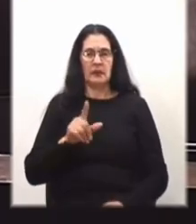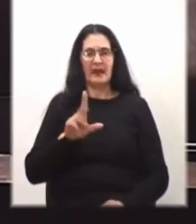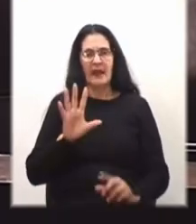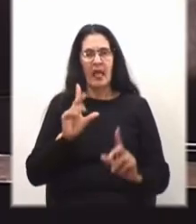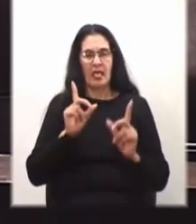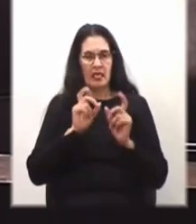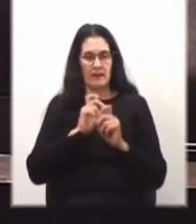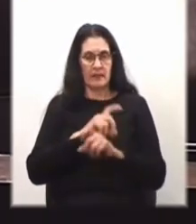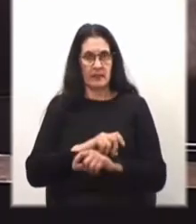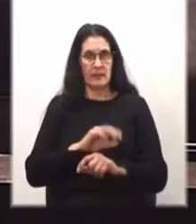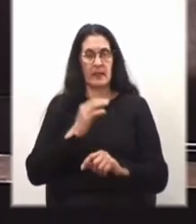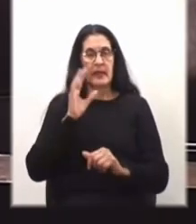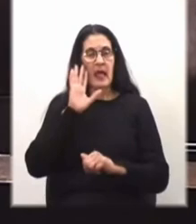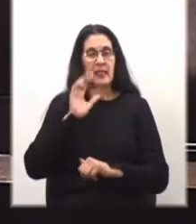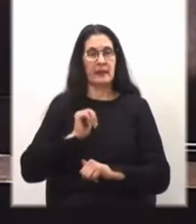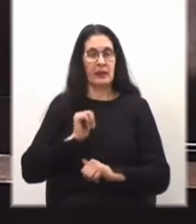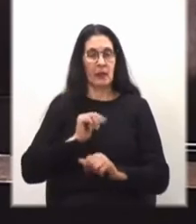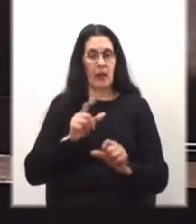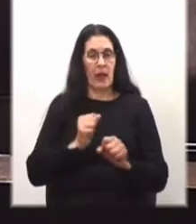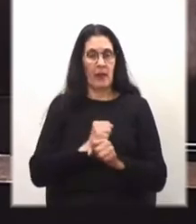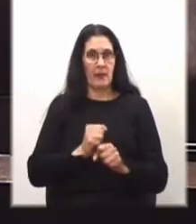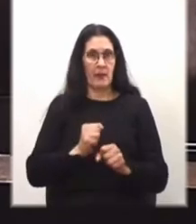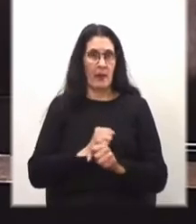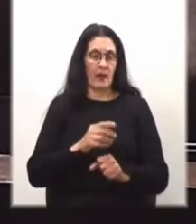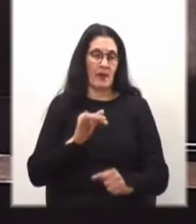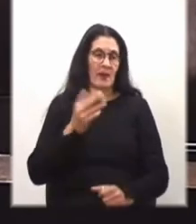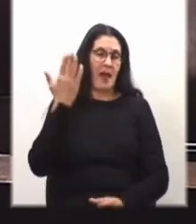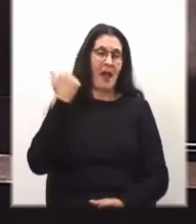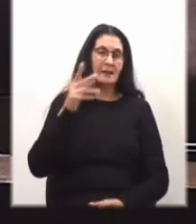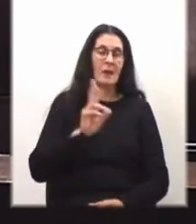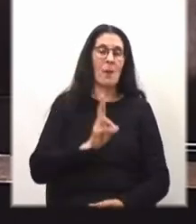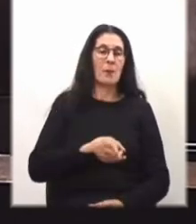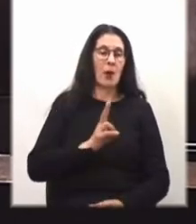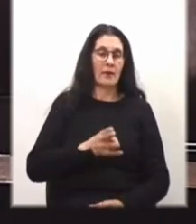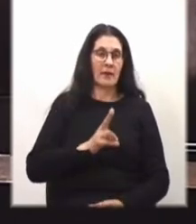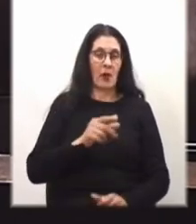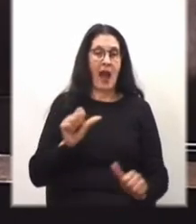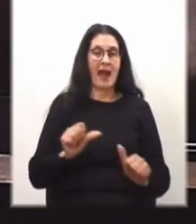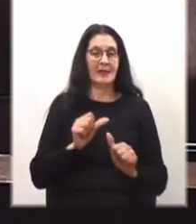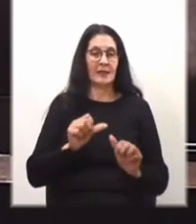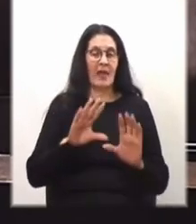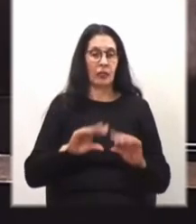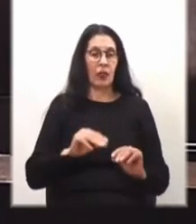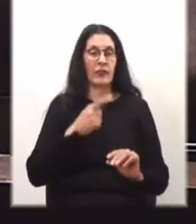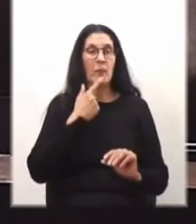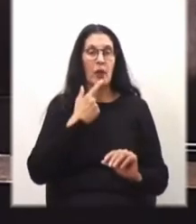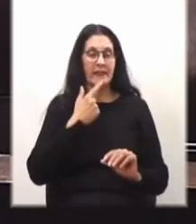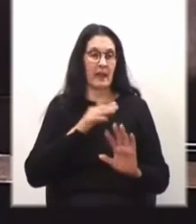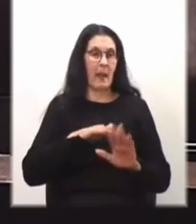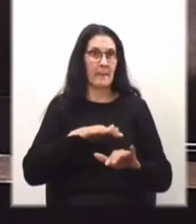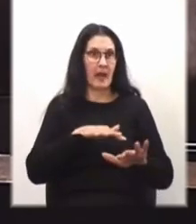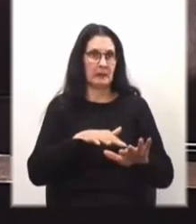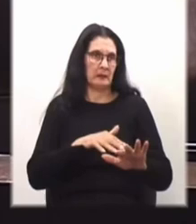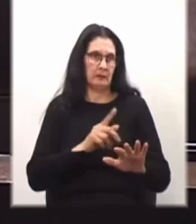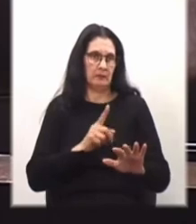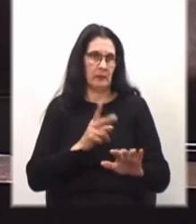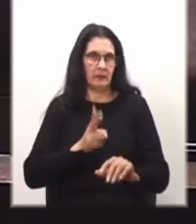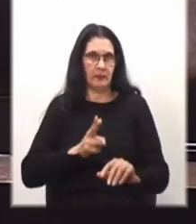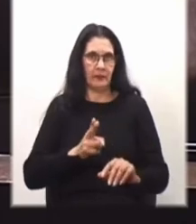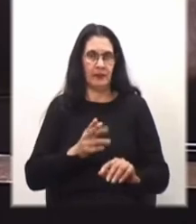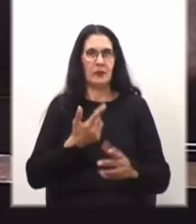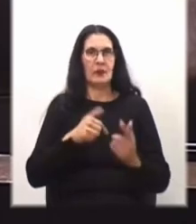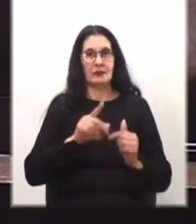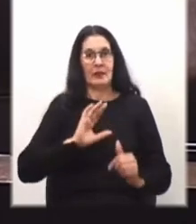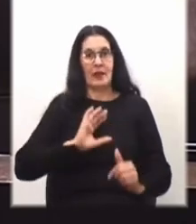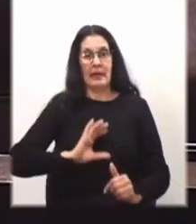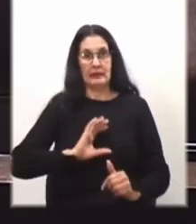que la dictadura aprobara en este contexto, además que había prohibido toda la actividad política, una marcha con las características que